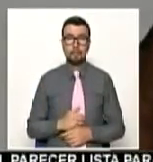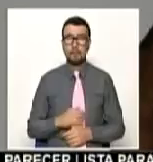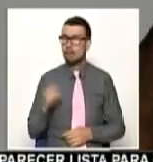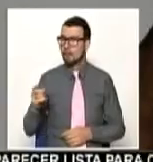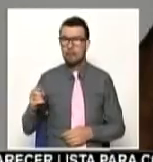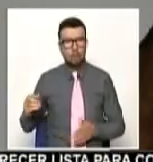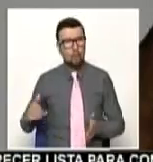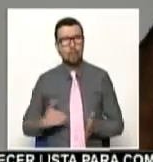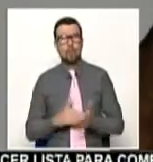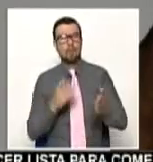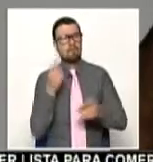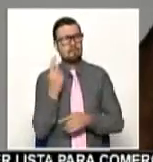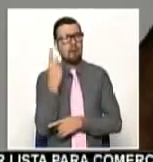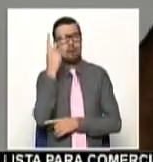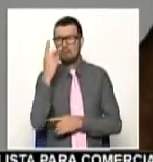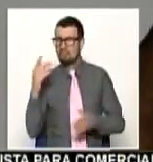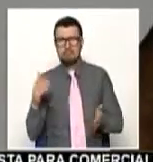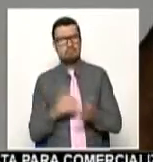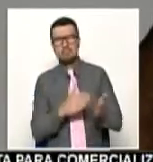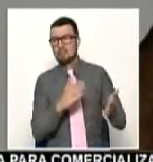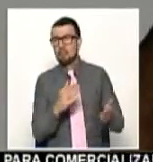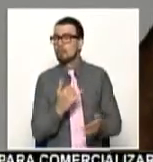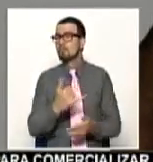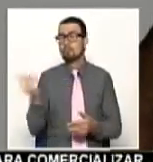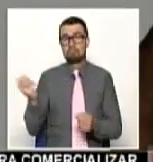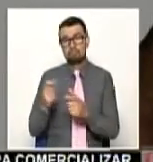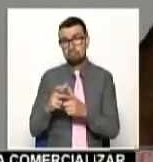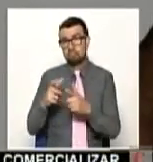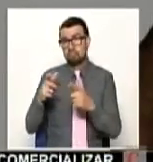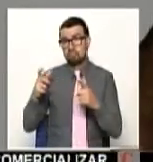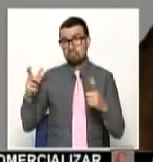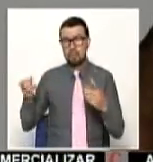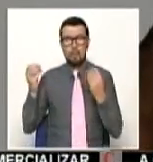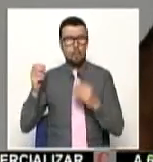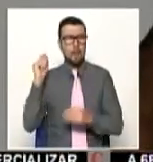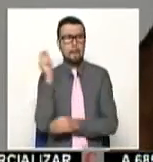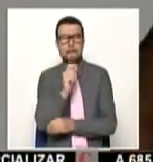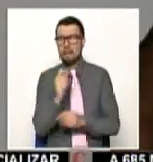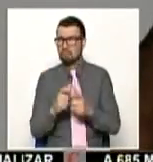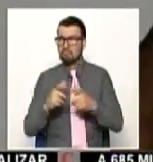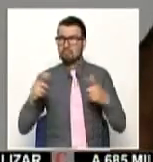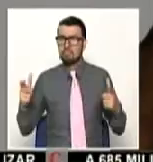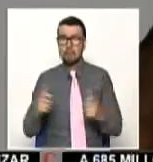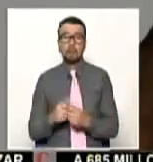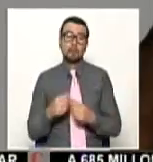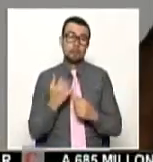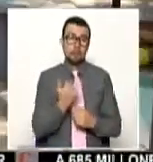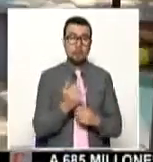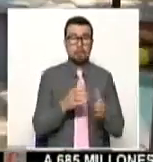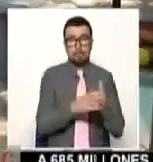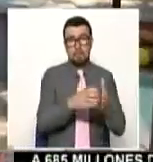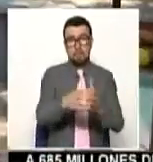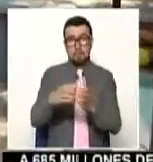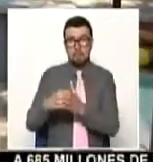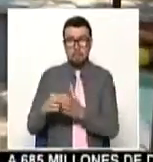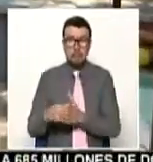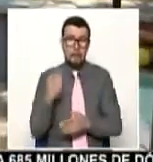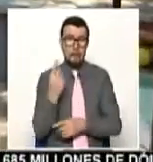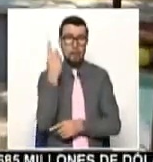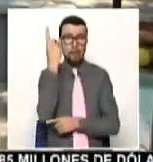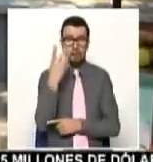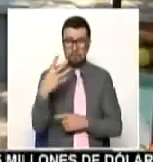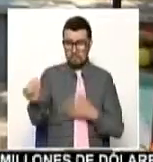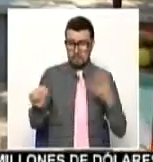antipolicidad, antipoliticidad creciente, muy crítica. Hay una crisis de los partidos políticos. Igualmente mostró